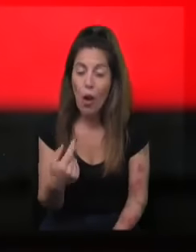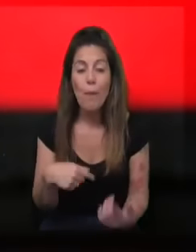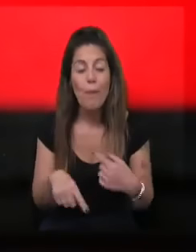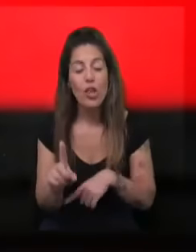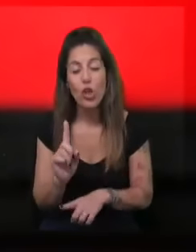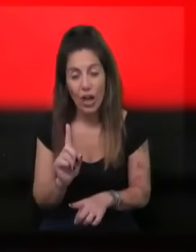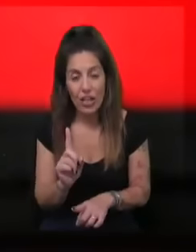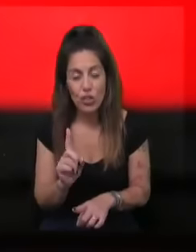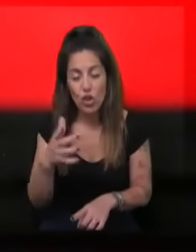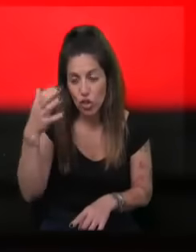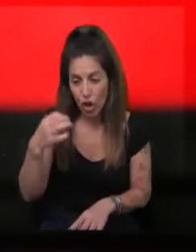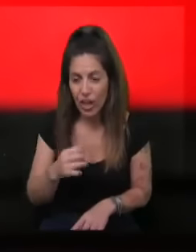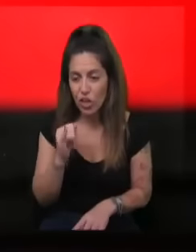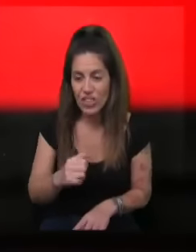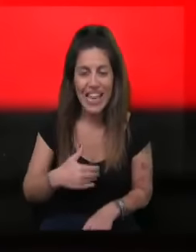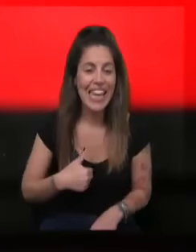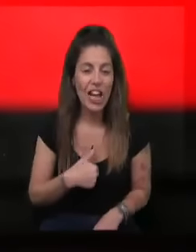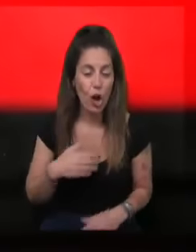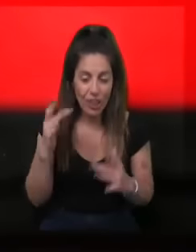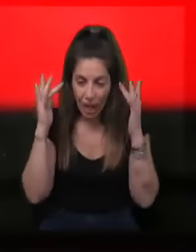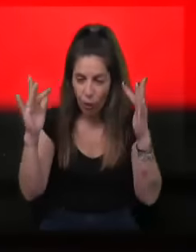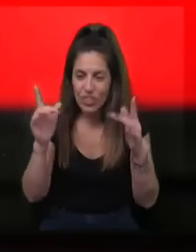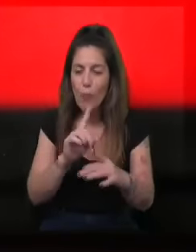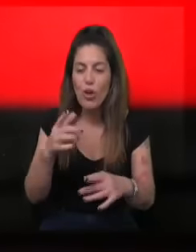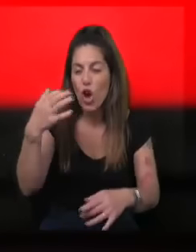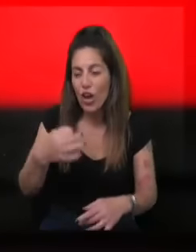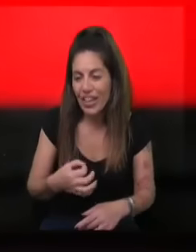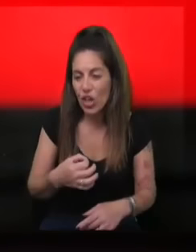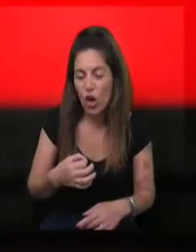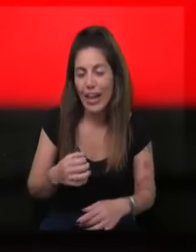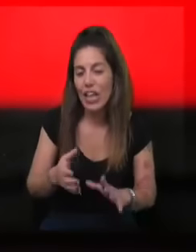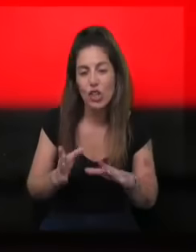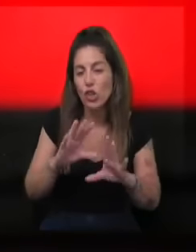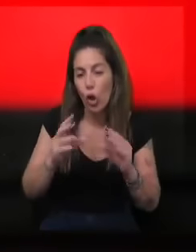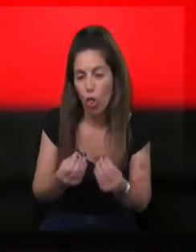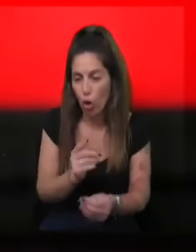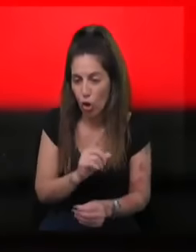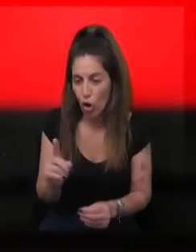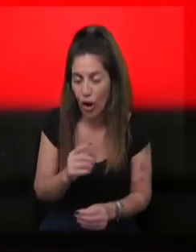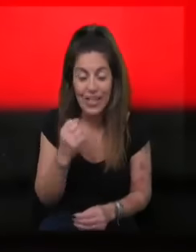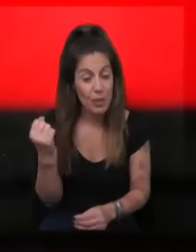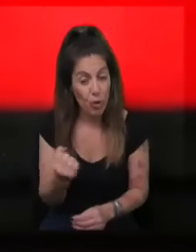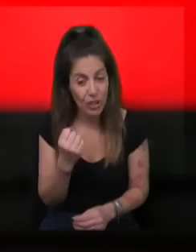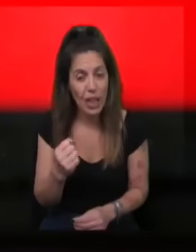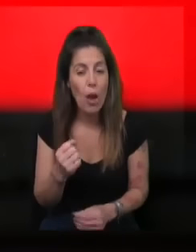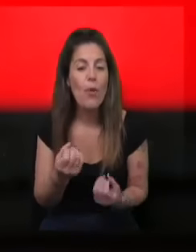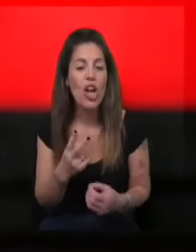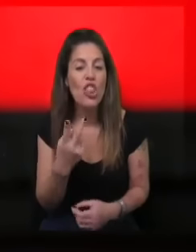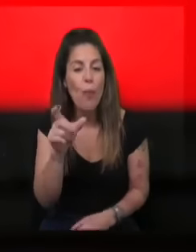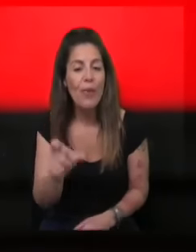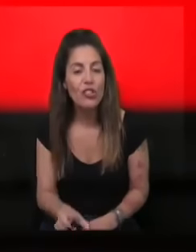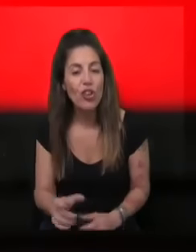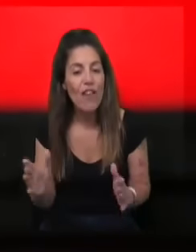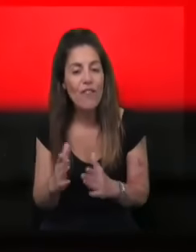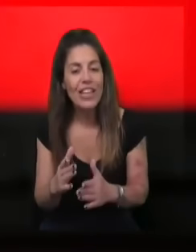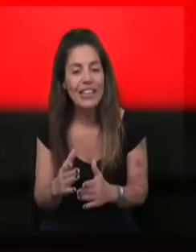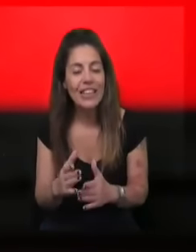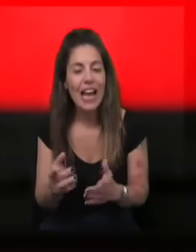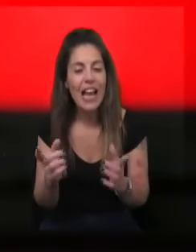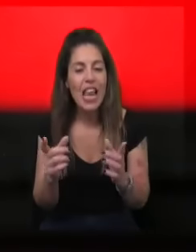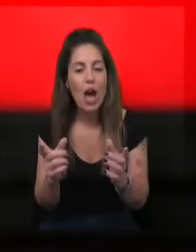este yo creo sí en el rol de la educación Pero no creo tampoco que es la panacea creo que es muy importante Por qué dos personas frente a la al consumo de la